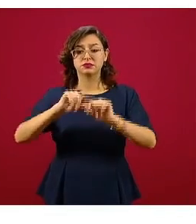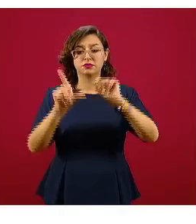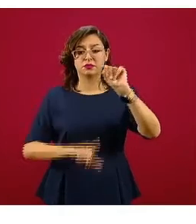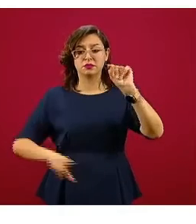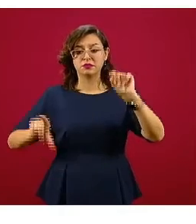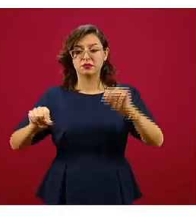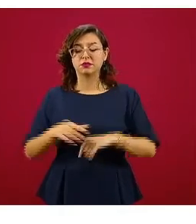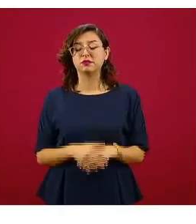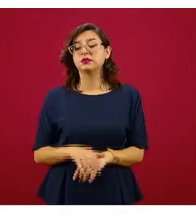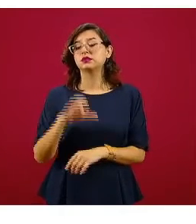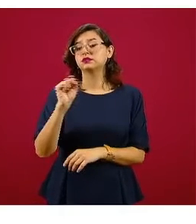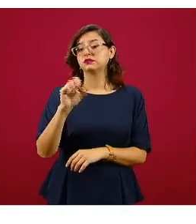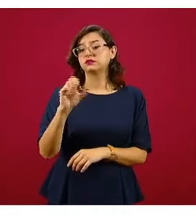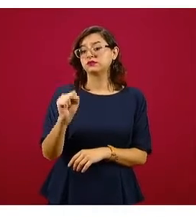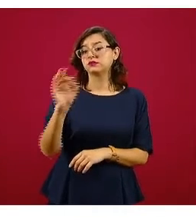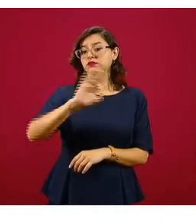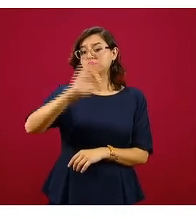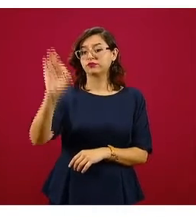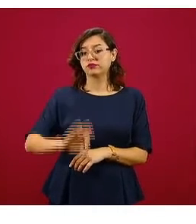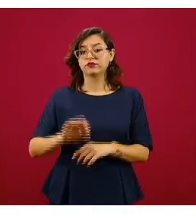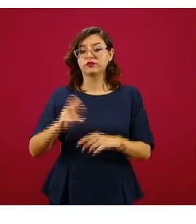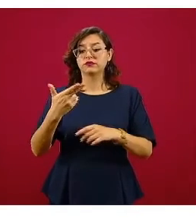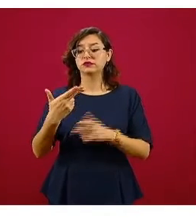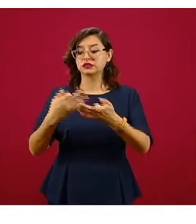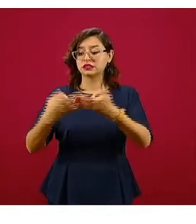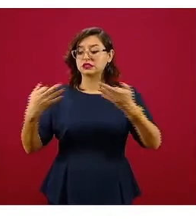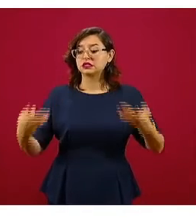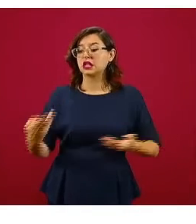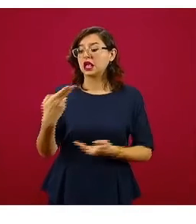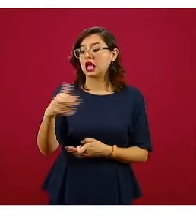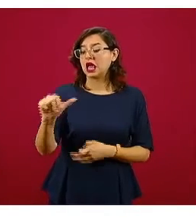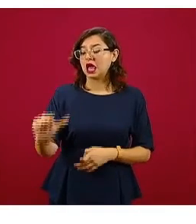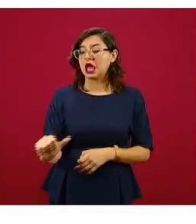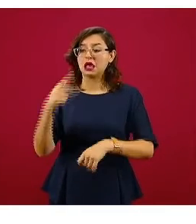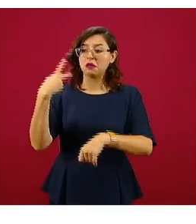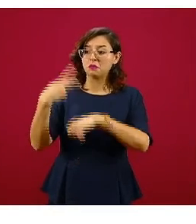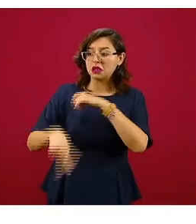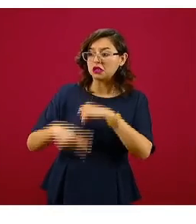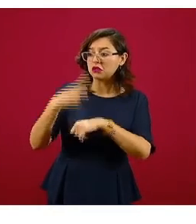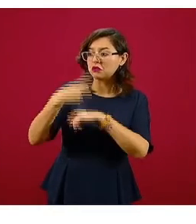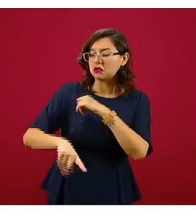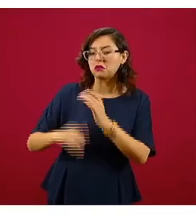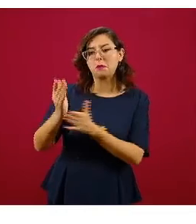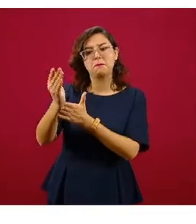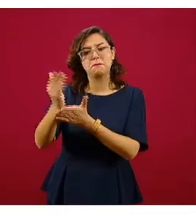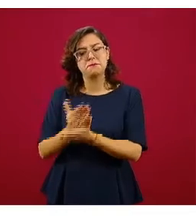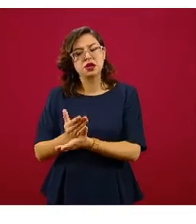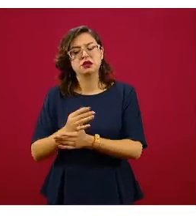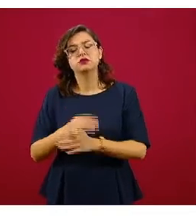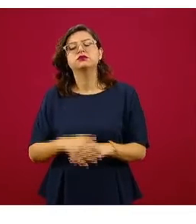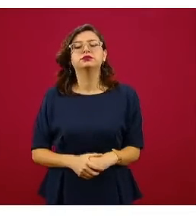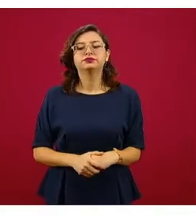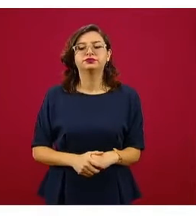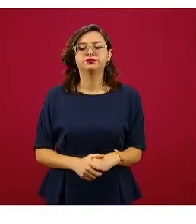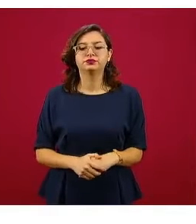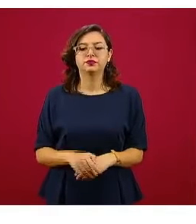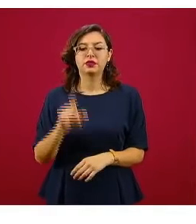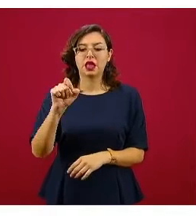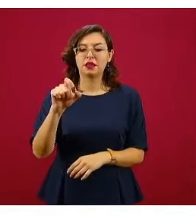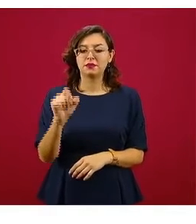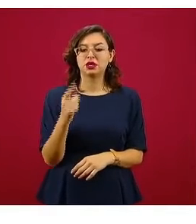y un 60% menos hectáreas siniestradas en el país. Al 21 de mayo